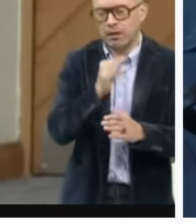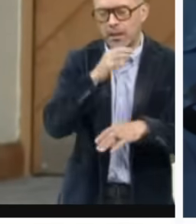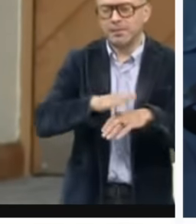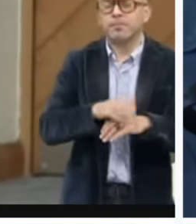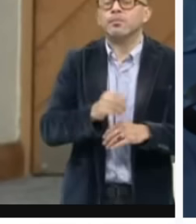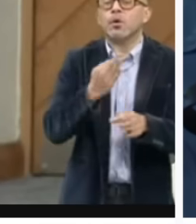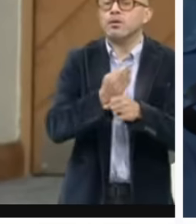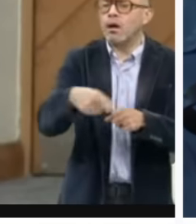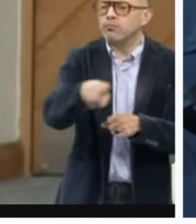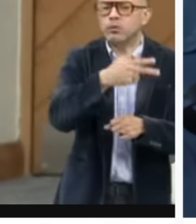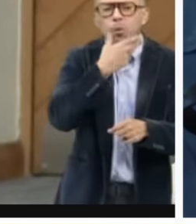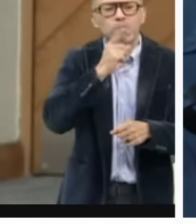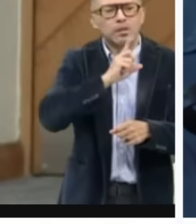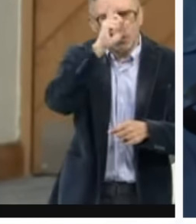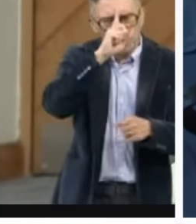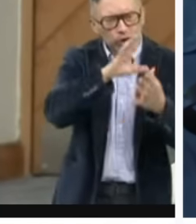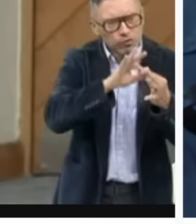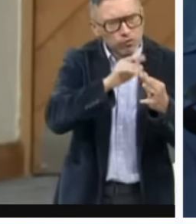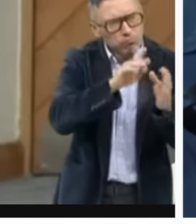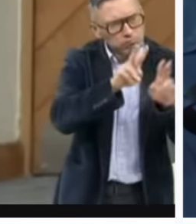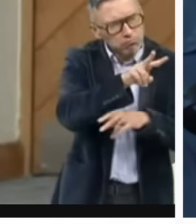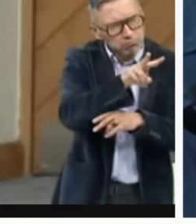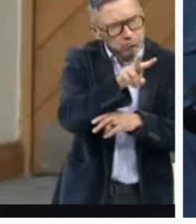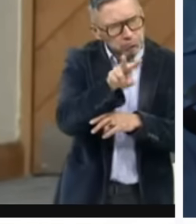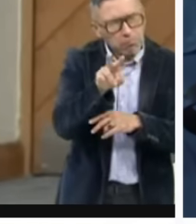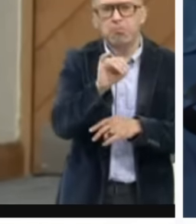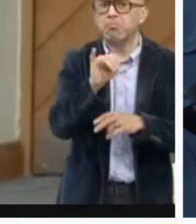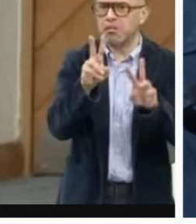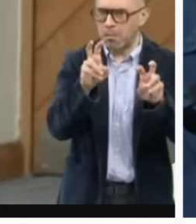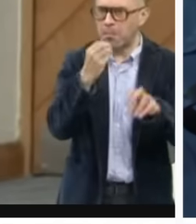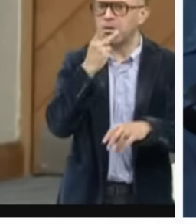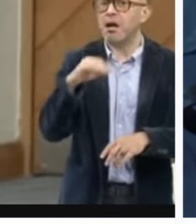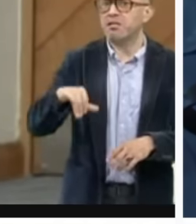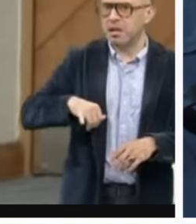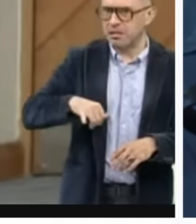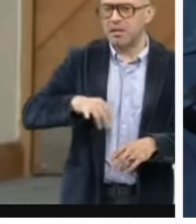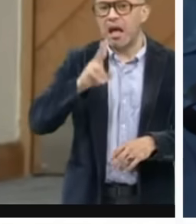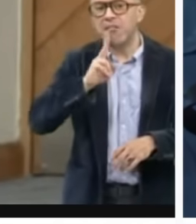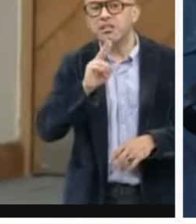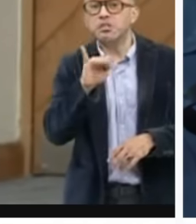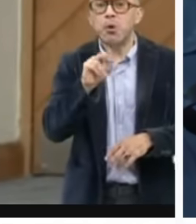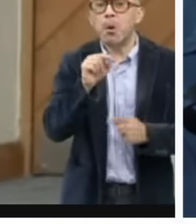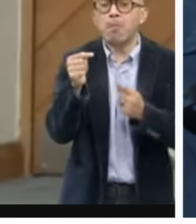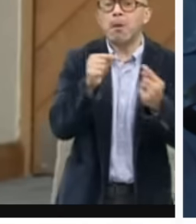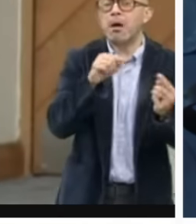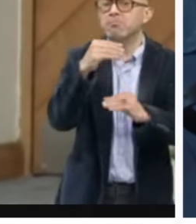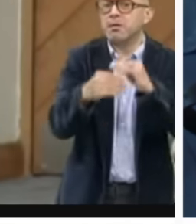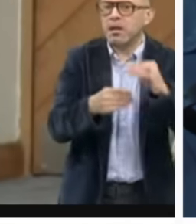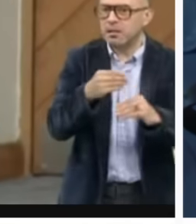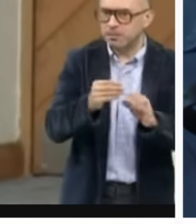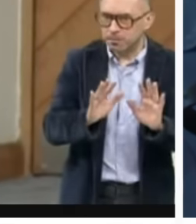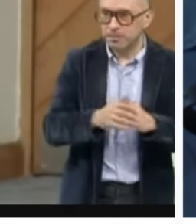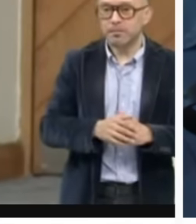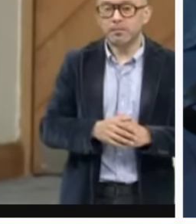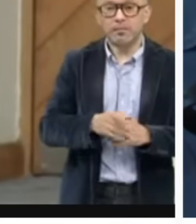y sí es interesante la cuestión. Es un tema a debate, en su momento se sabrá. No es el presunto